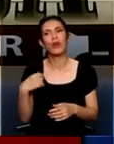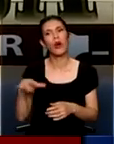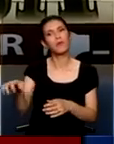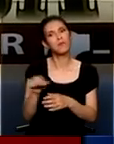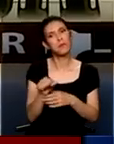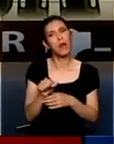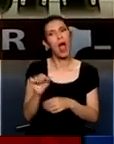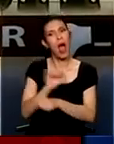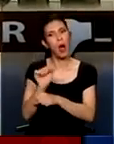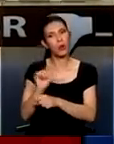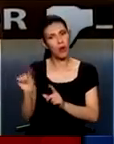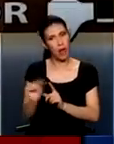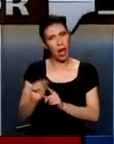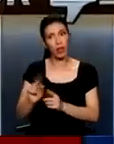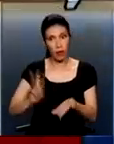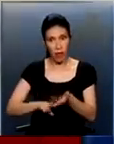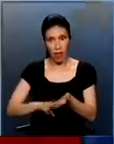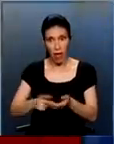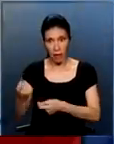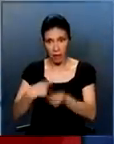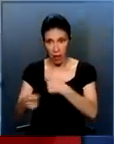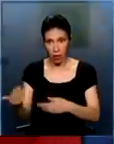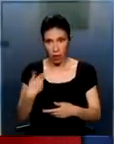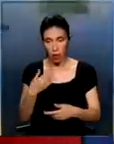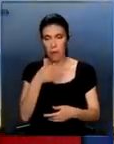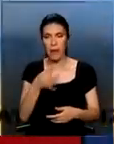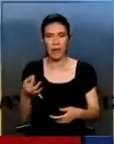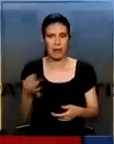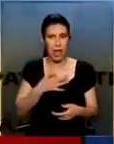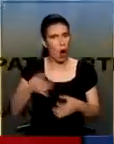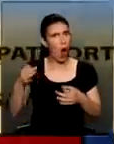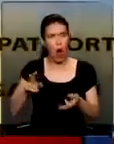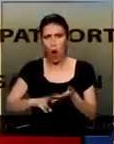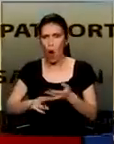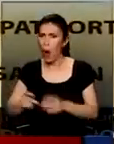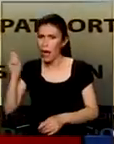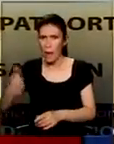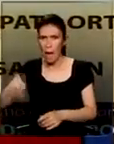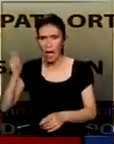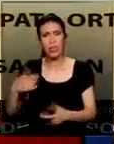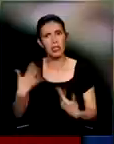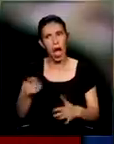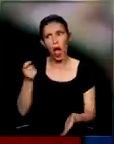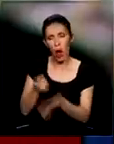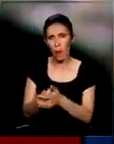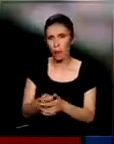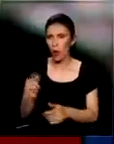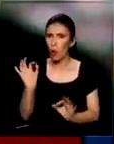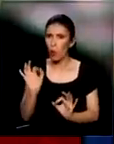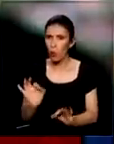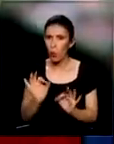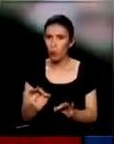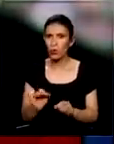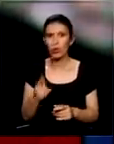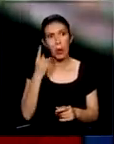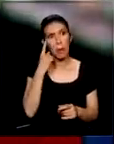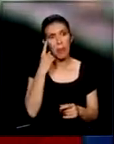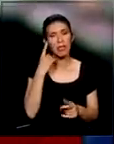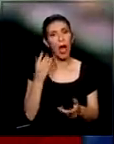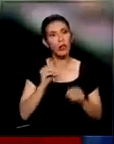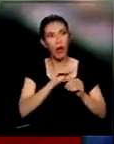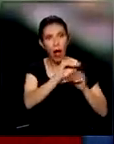y realmente vendérselos. Aseguraba que era de una empresa de remates. Como la primera vez todo resultó bien, el comprador reunió más dinero y le avisó